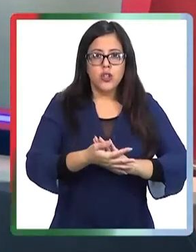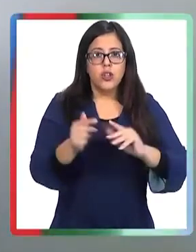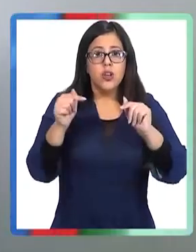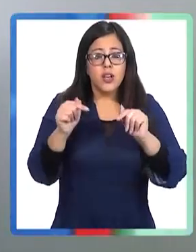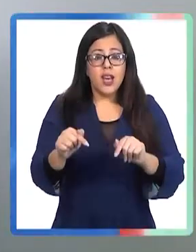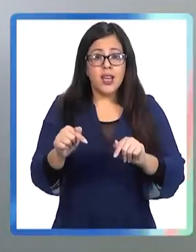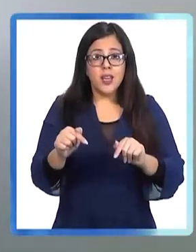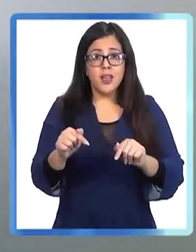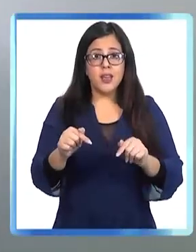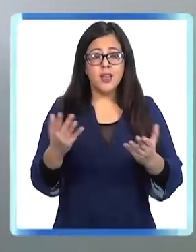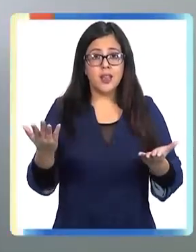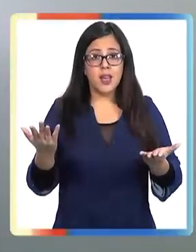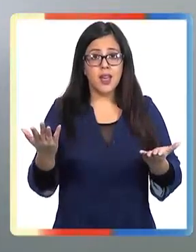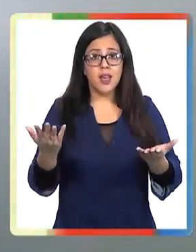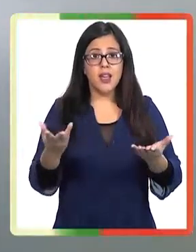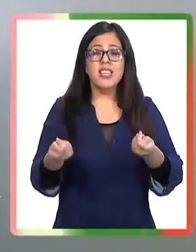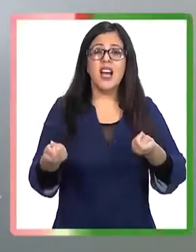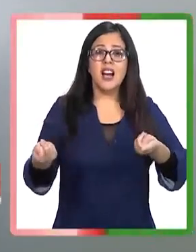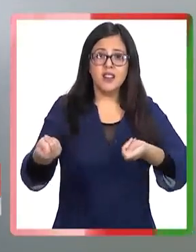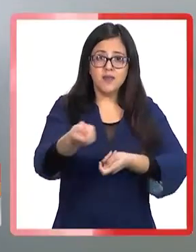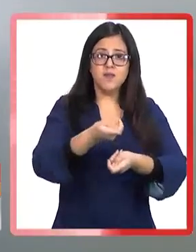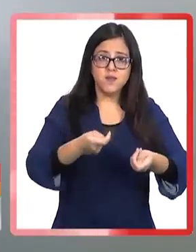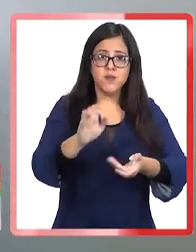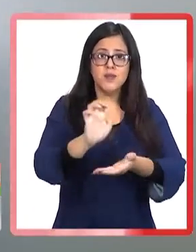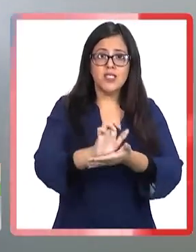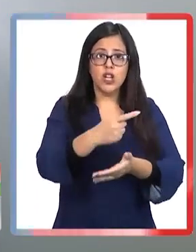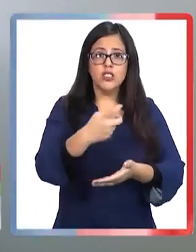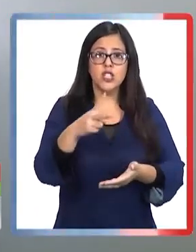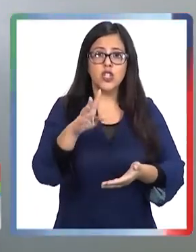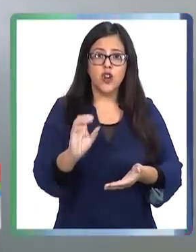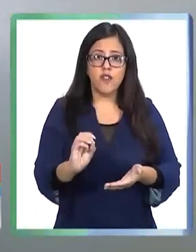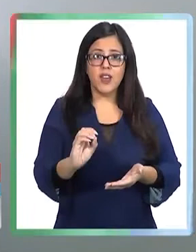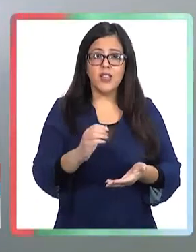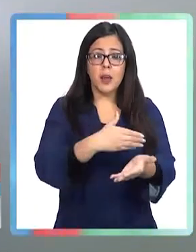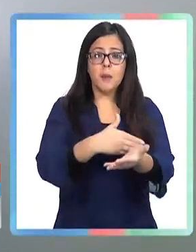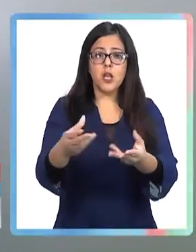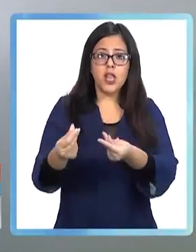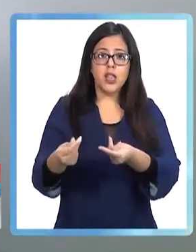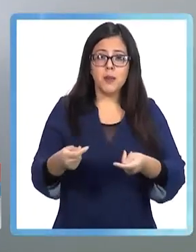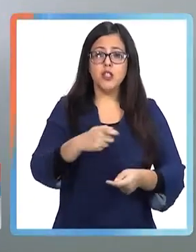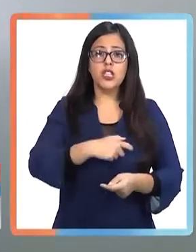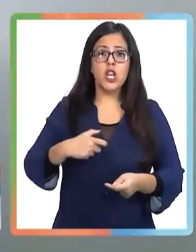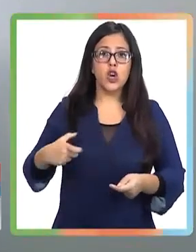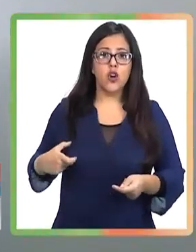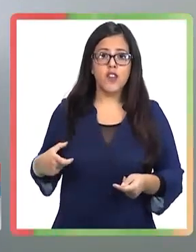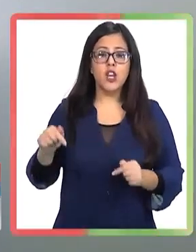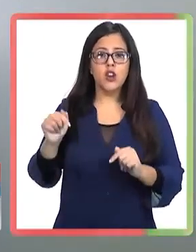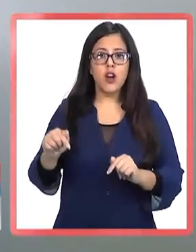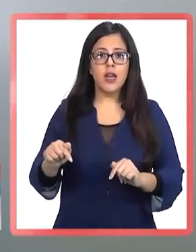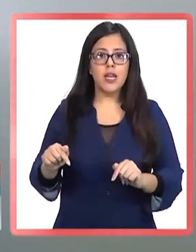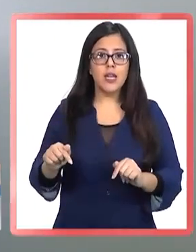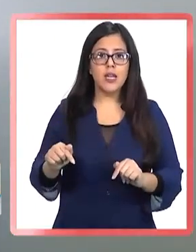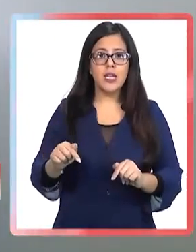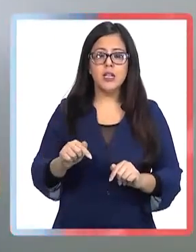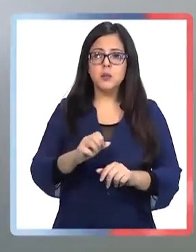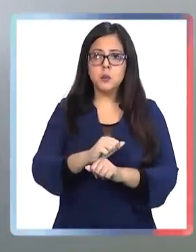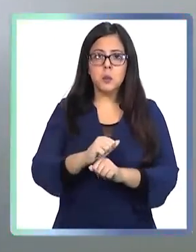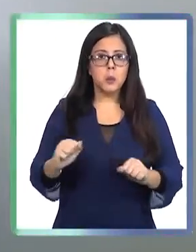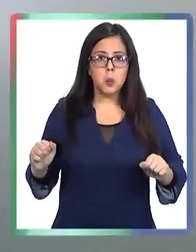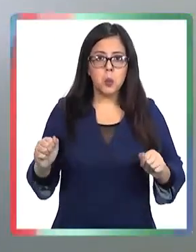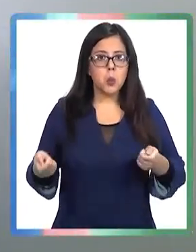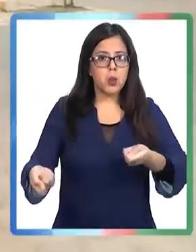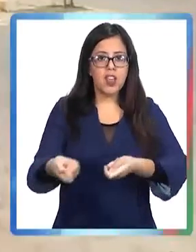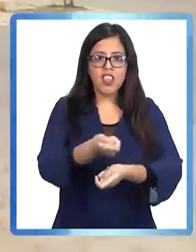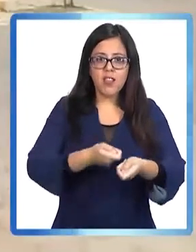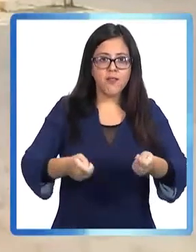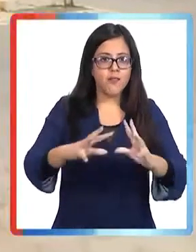y estamos cobrando una compensación económica al Estado de 120 millones de pesos que el gobierno no ha sido capaz de